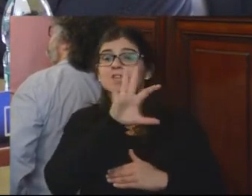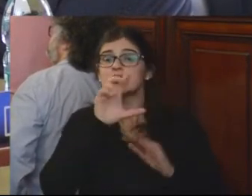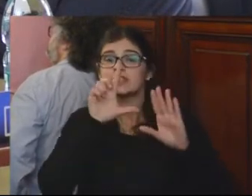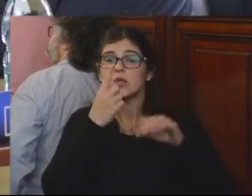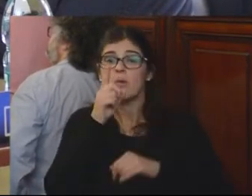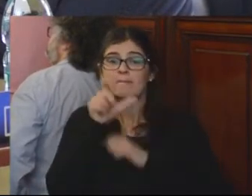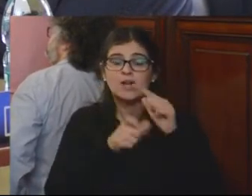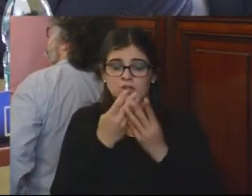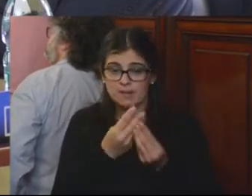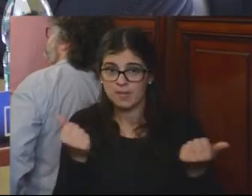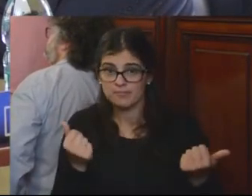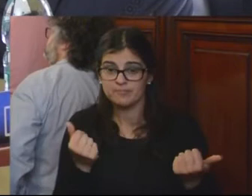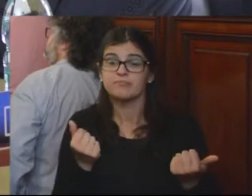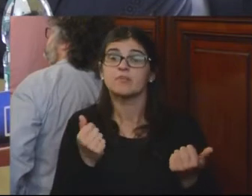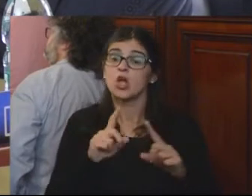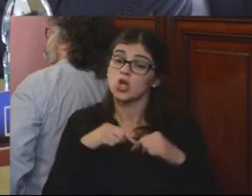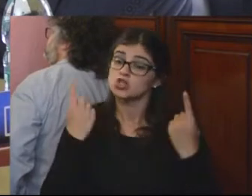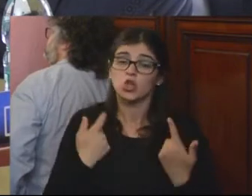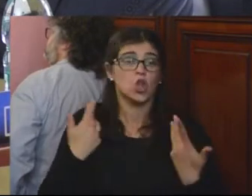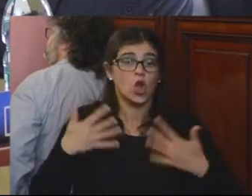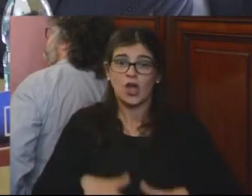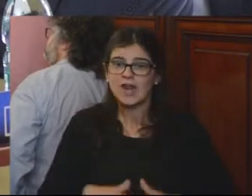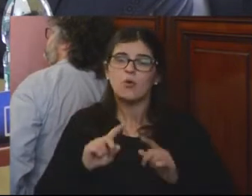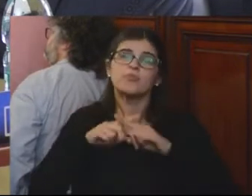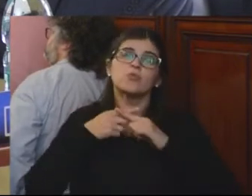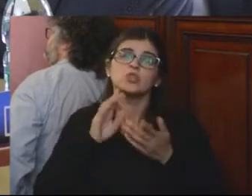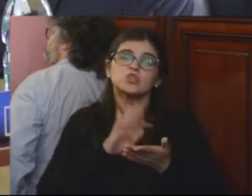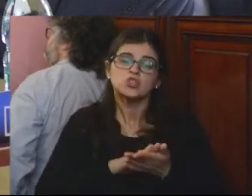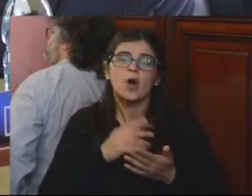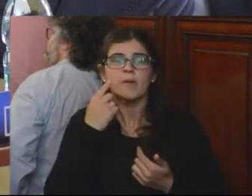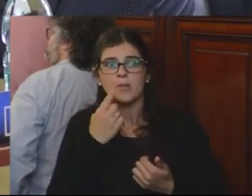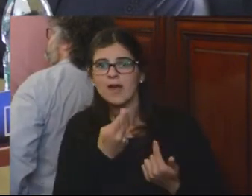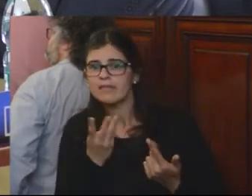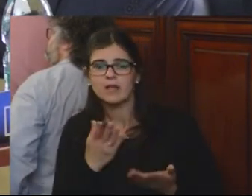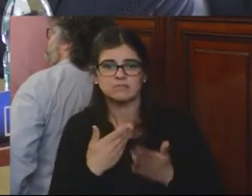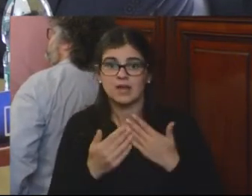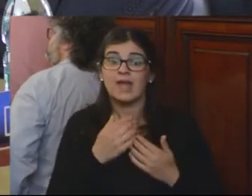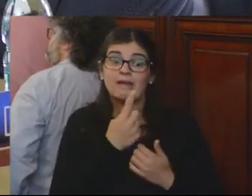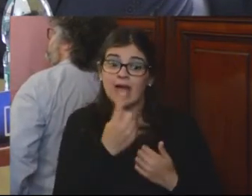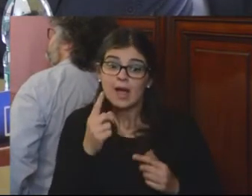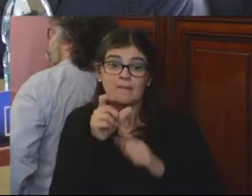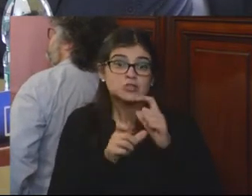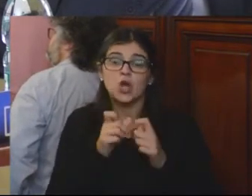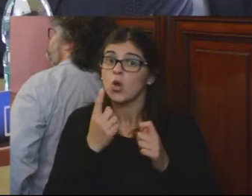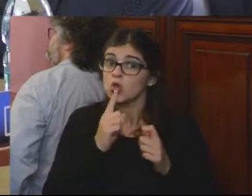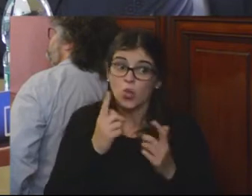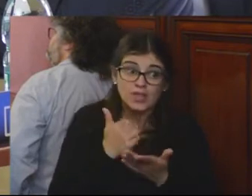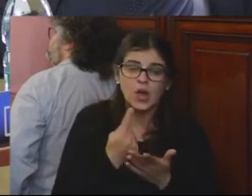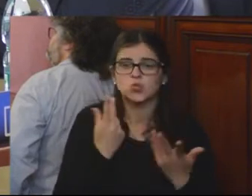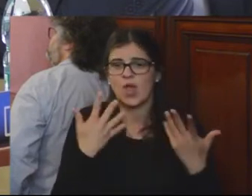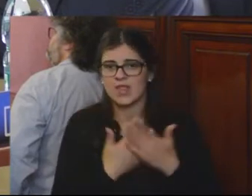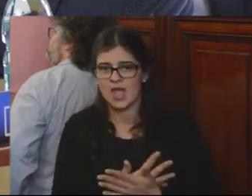personas desaparecidas nosotros no queremos discutir sobre cifras cada persona que ya no está es una tragedia